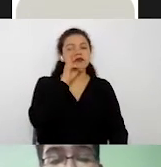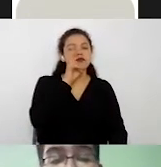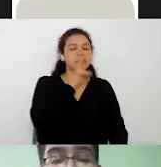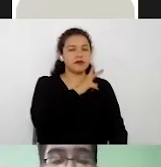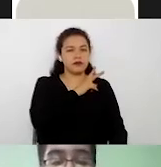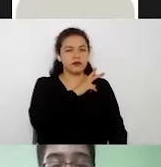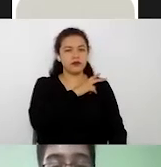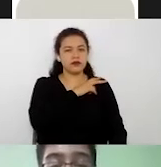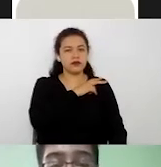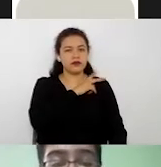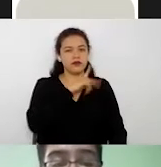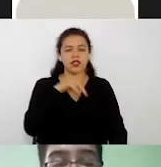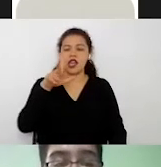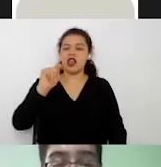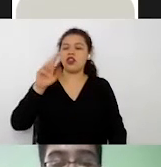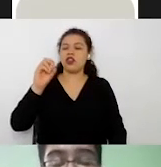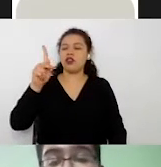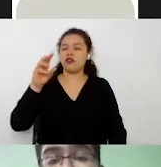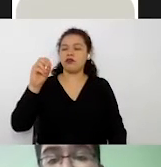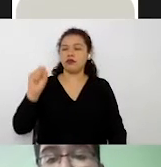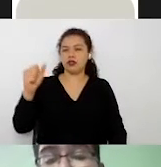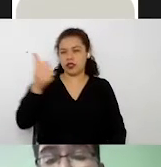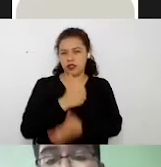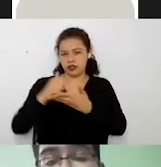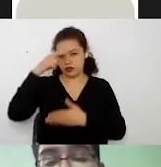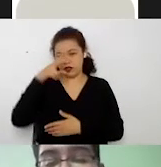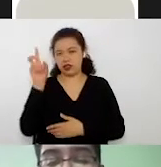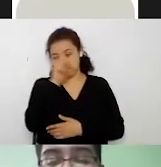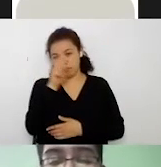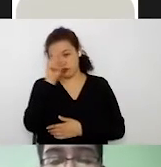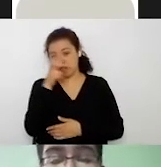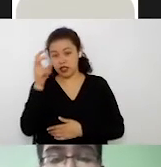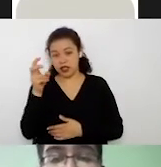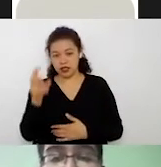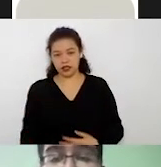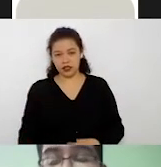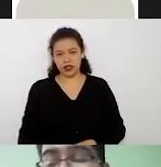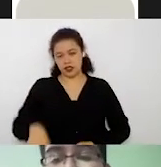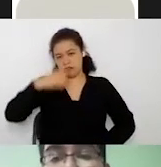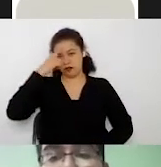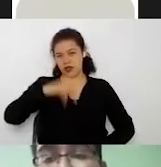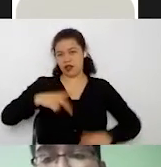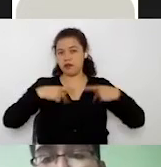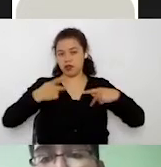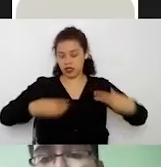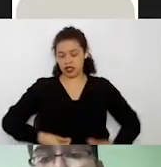los topos de la Ciudad de México, pues nos hacen esa recomendación que ha salvado